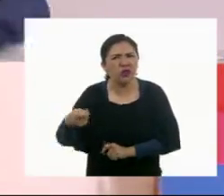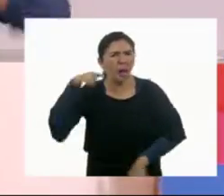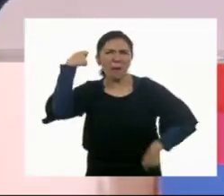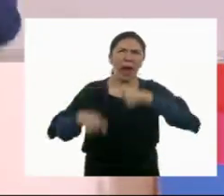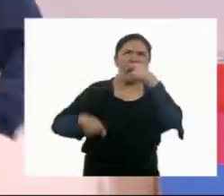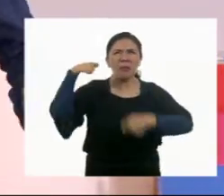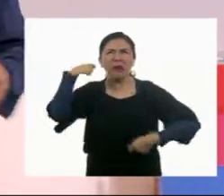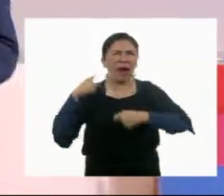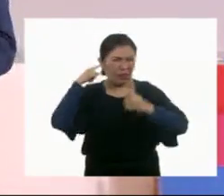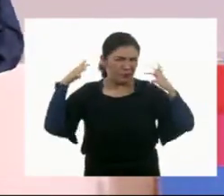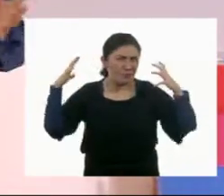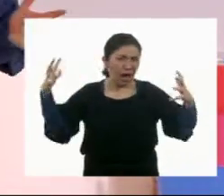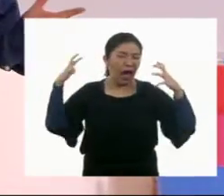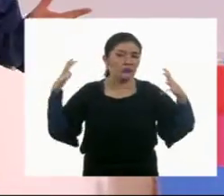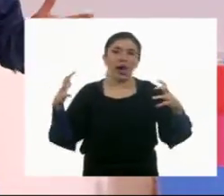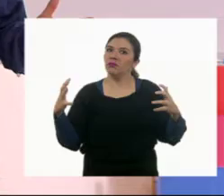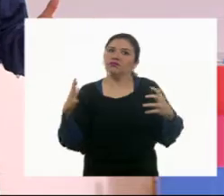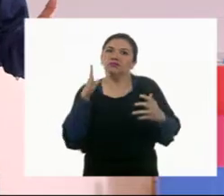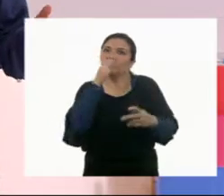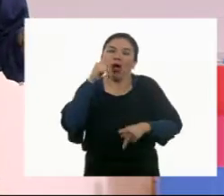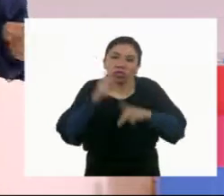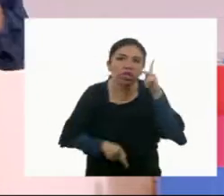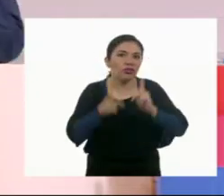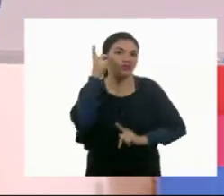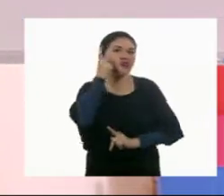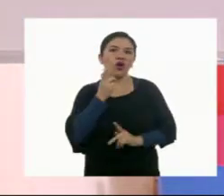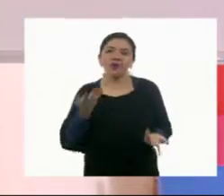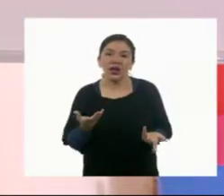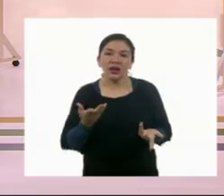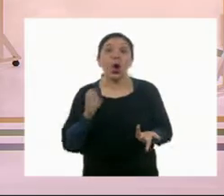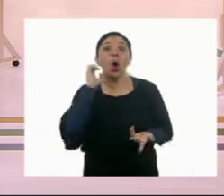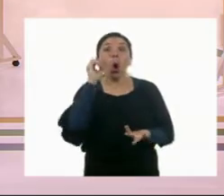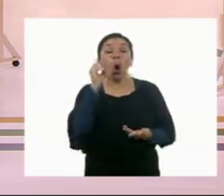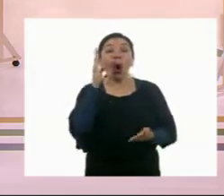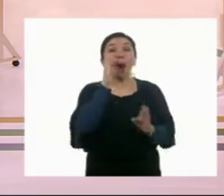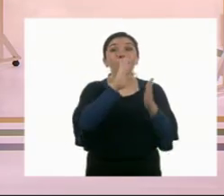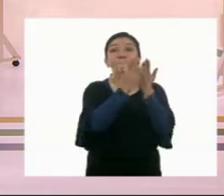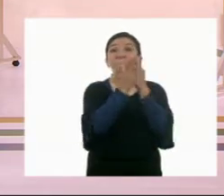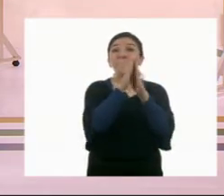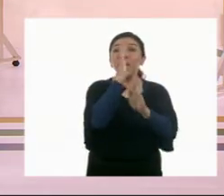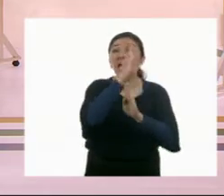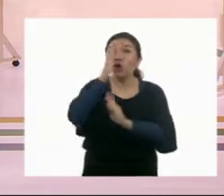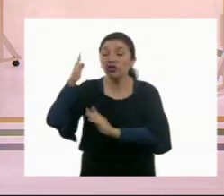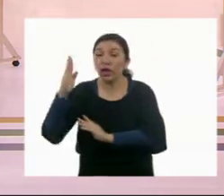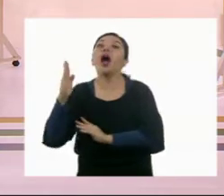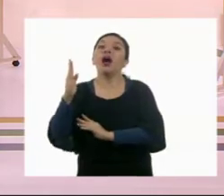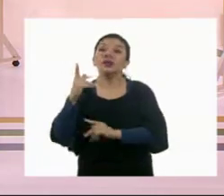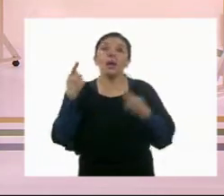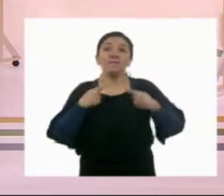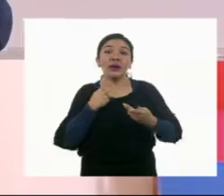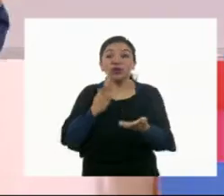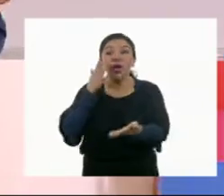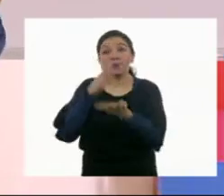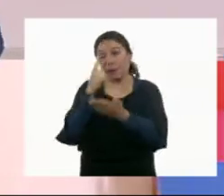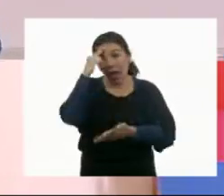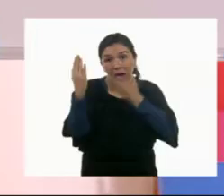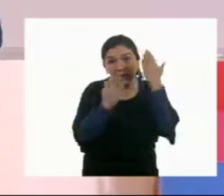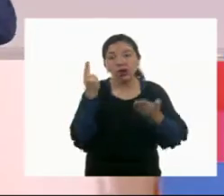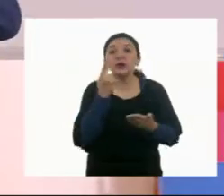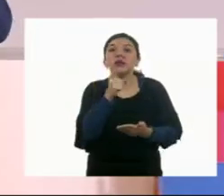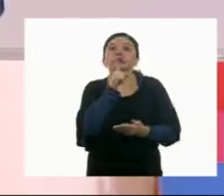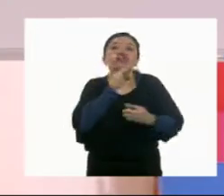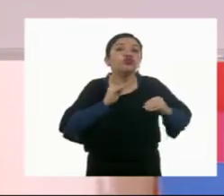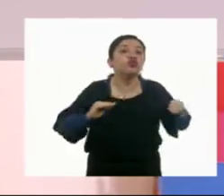ensayo. No podemos dormir. Cuando estamos en las bibliotecas, justamente la gente va a estudiar, necesita